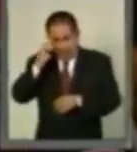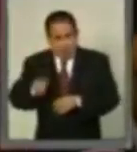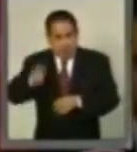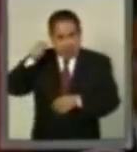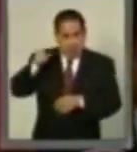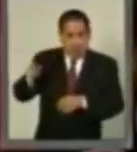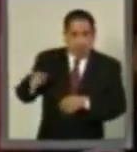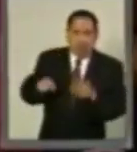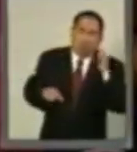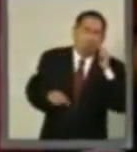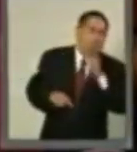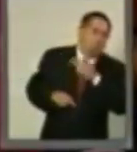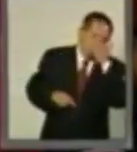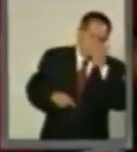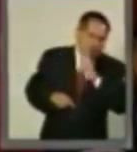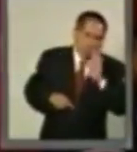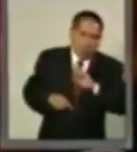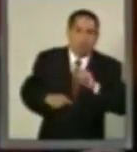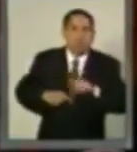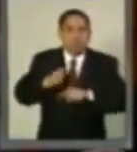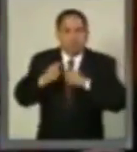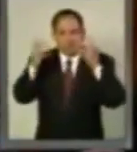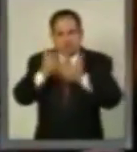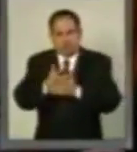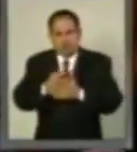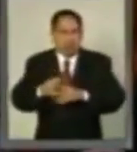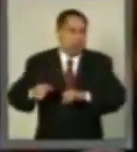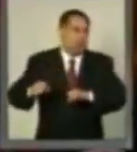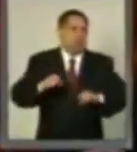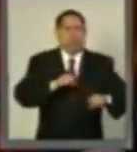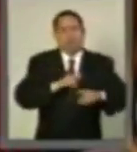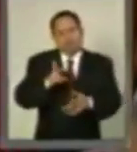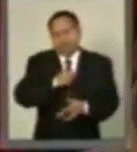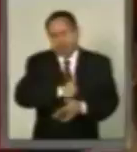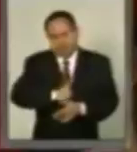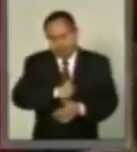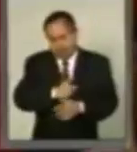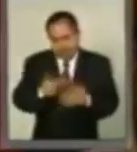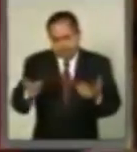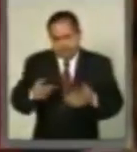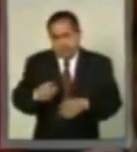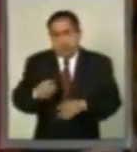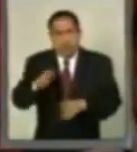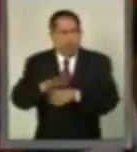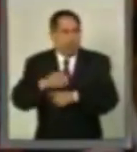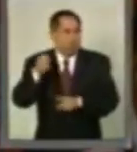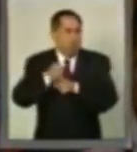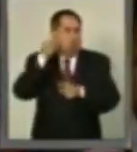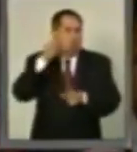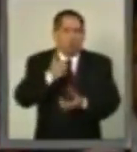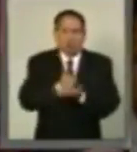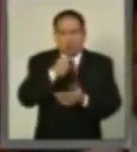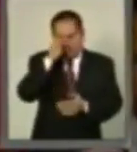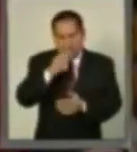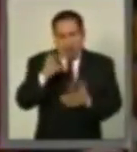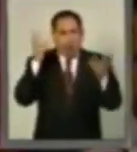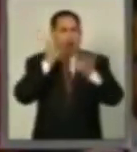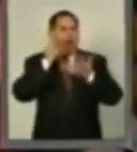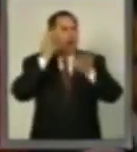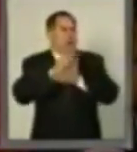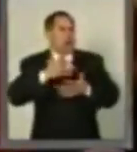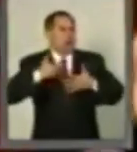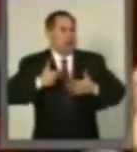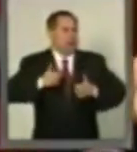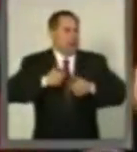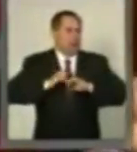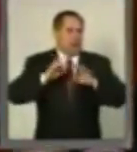cuando sucedieron. Yo les diría que tuvo que suceder desafortunadamente el que pegó en la Ciudad de México para que muchos pudieran entender lo